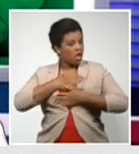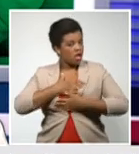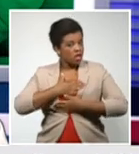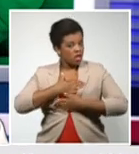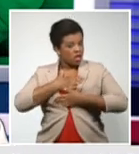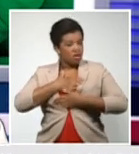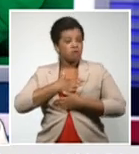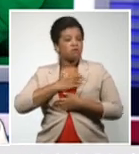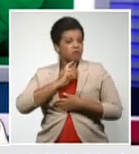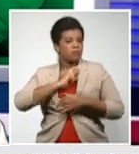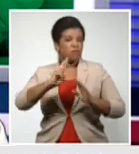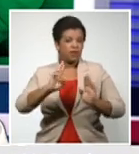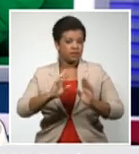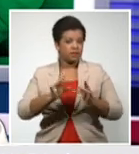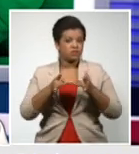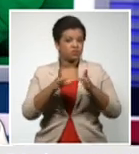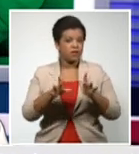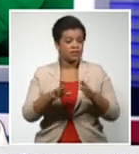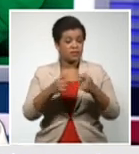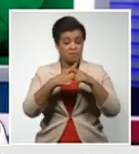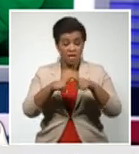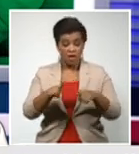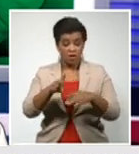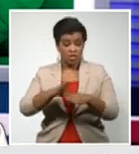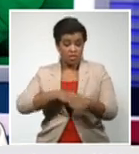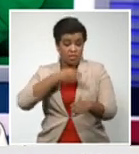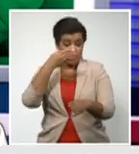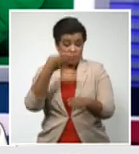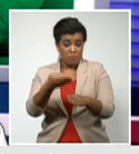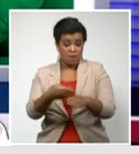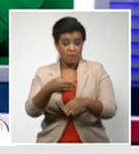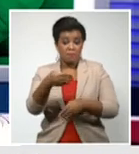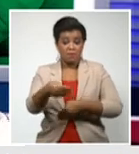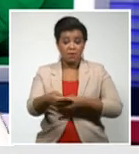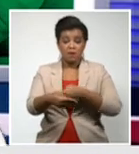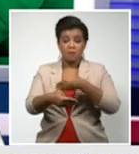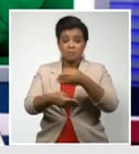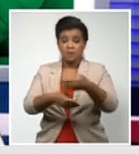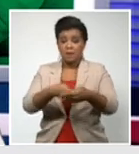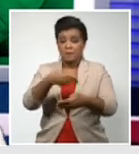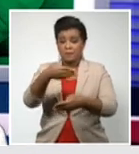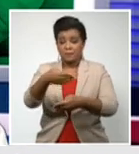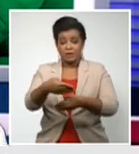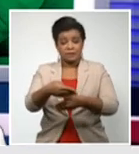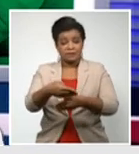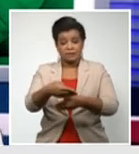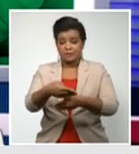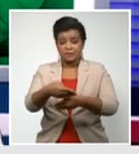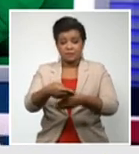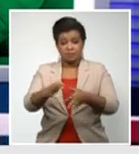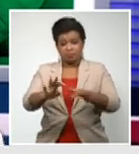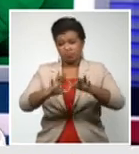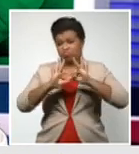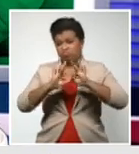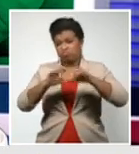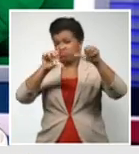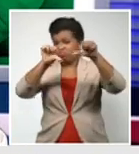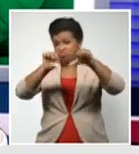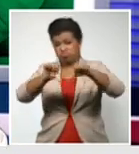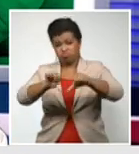ocasión, pero lamentablemente después de un agravamiento de su cuadro